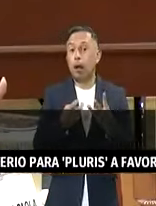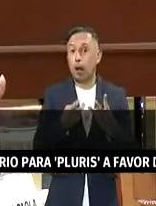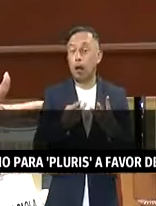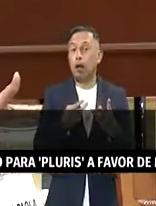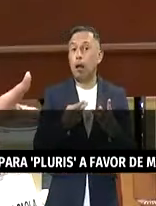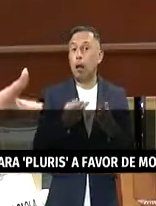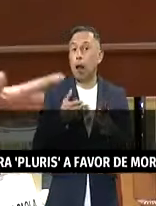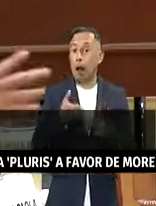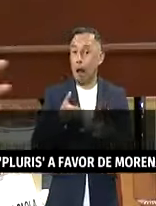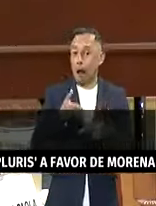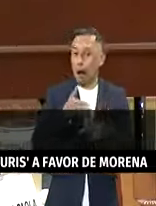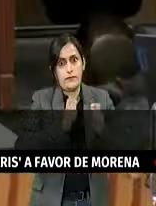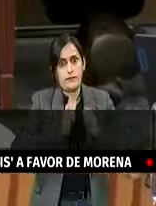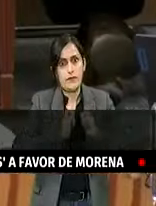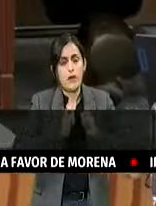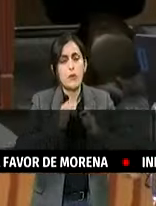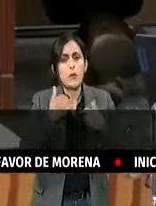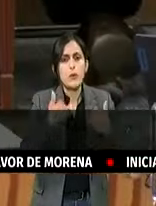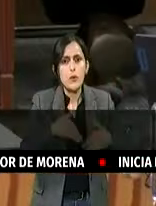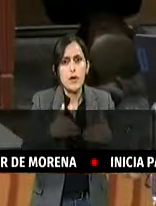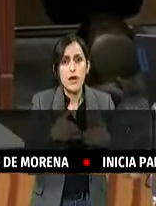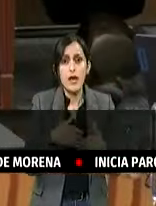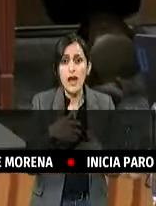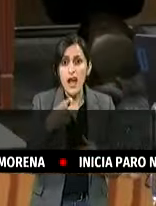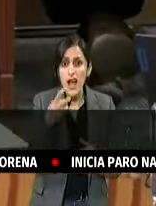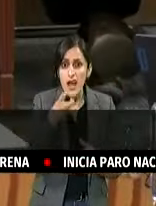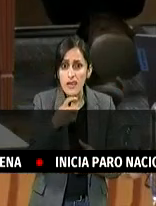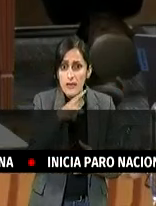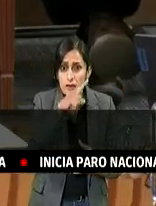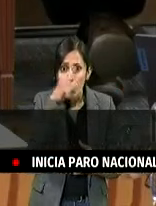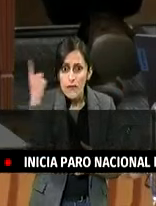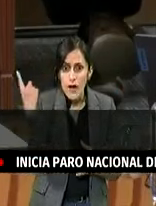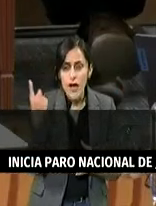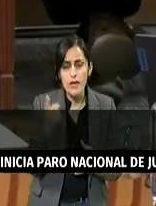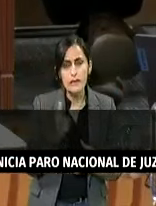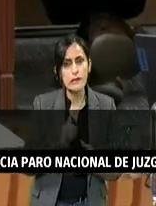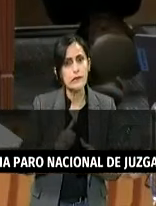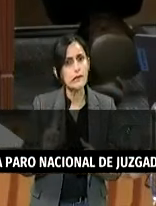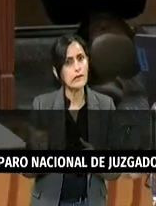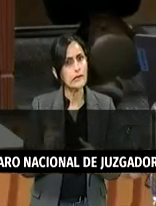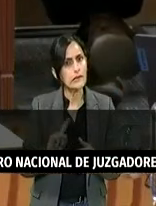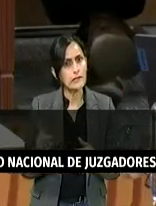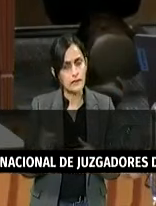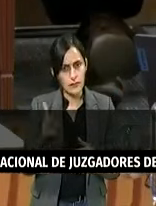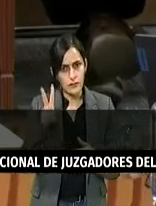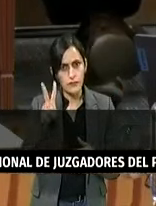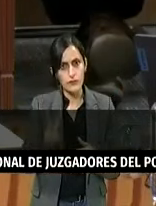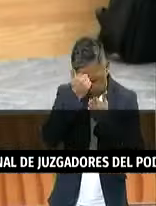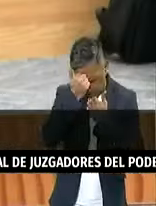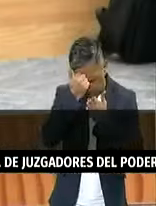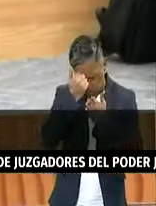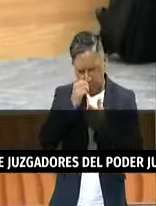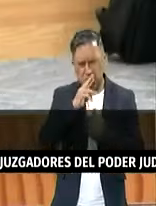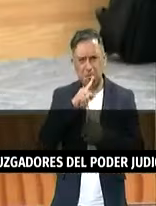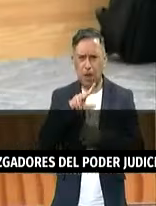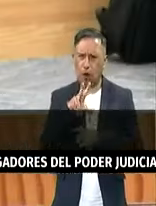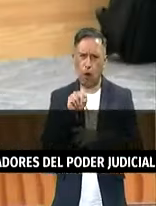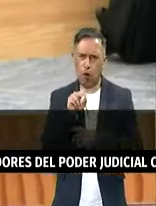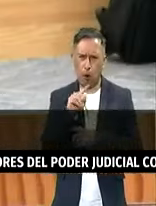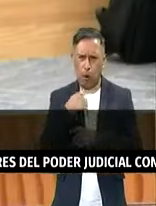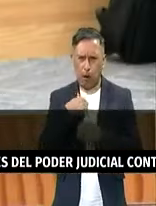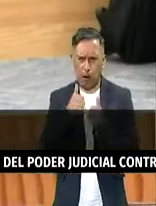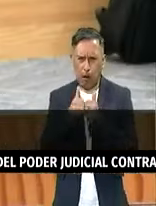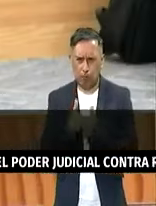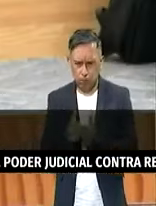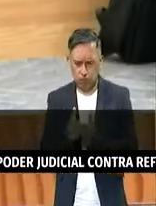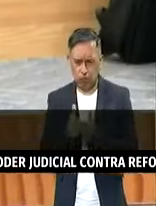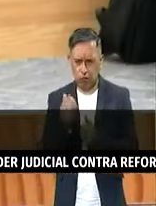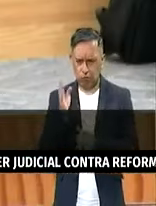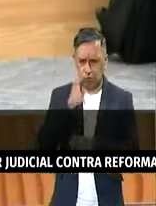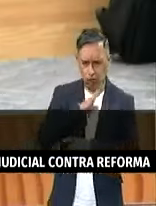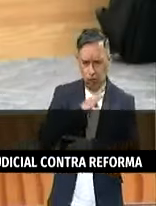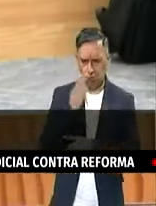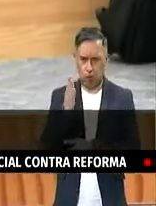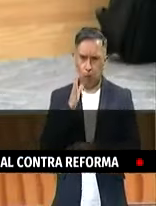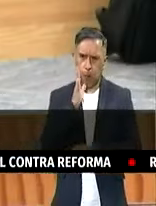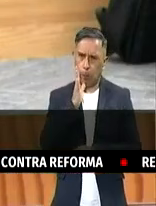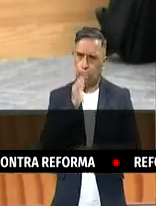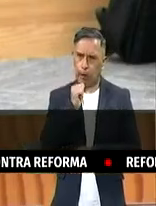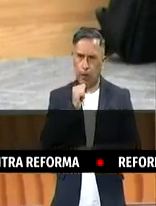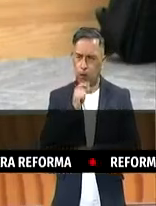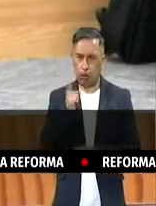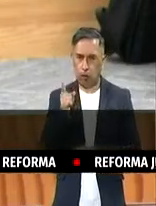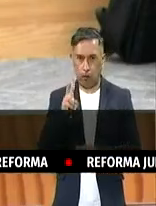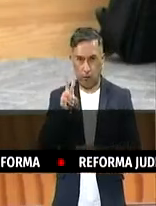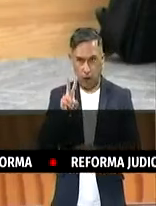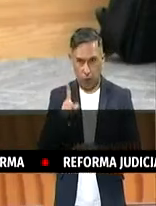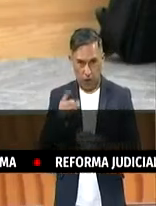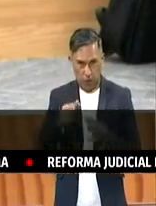línea, ¿cuál sería la situación en el Senado? ¿Qué incluye este anteproyecto que van a discutir? Porque en la Cámara de Diputados